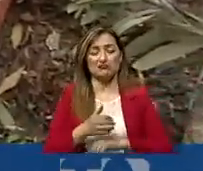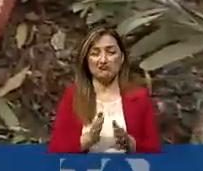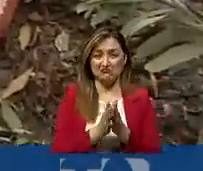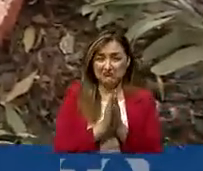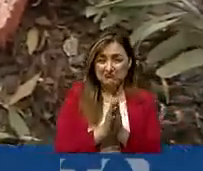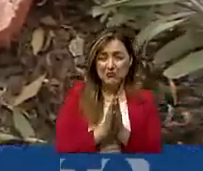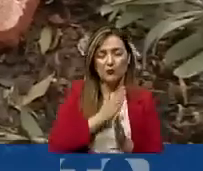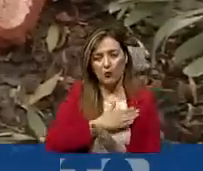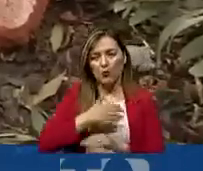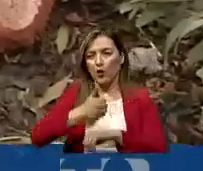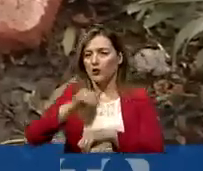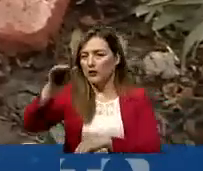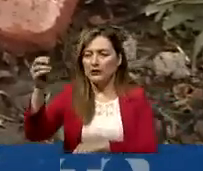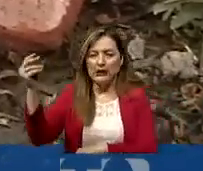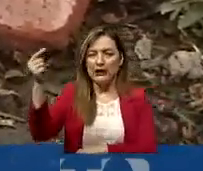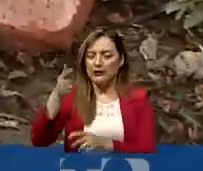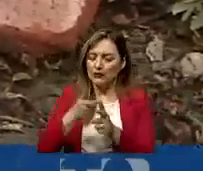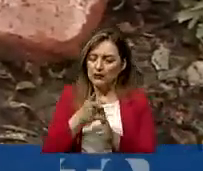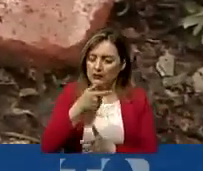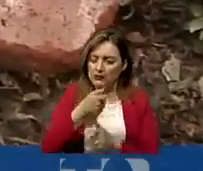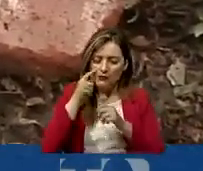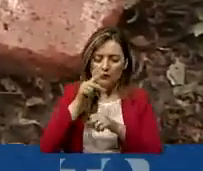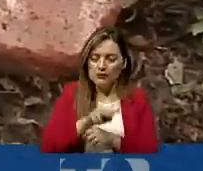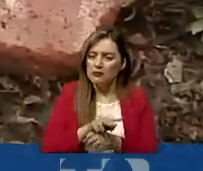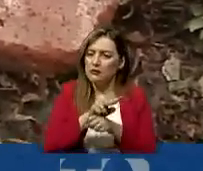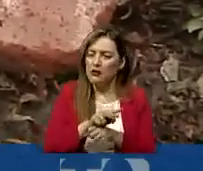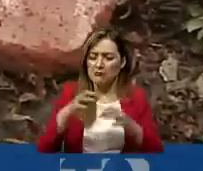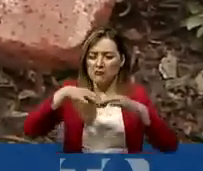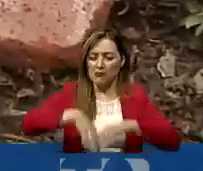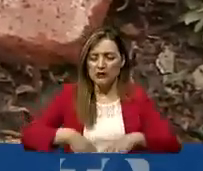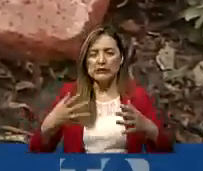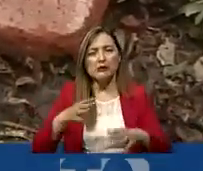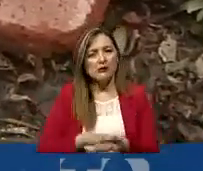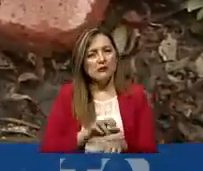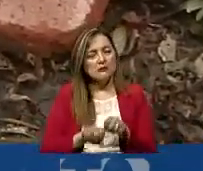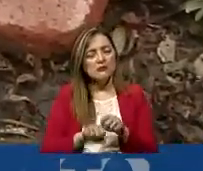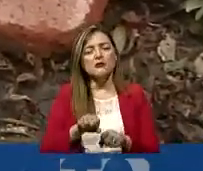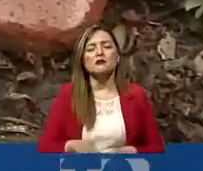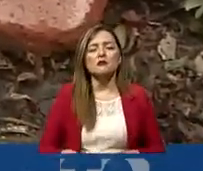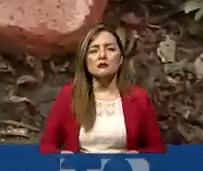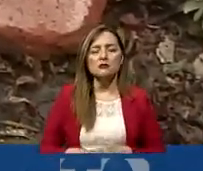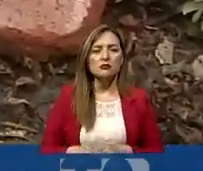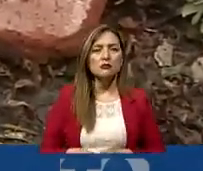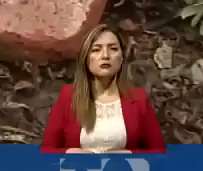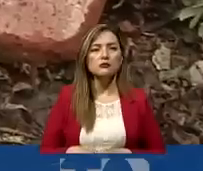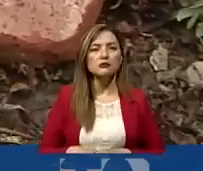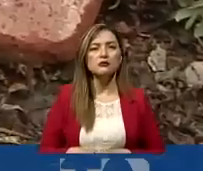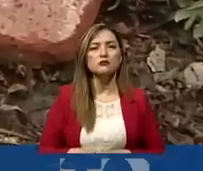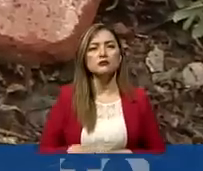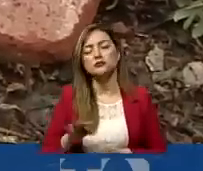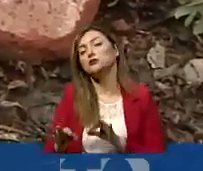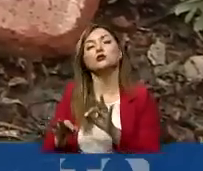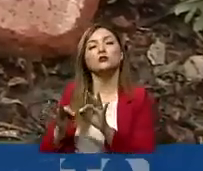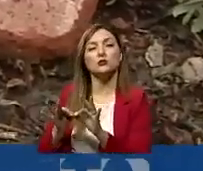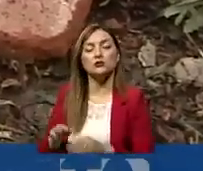a revisar el lugar para impedir que se produzcan desgracias y se produzca el hundimiento total de la vía. Perfecto. Para